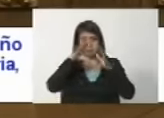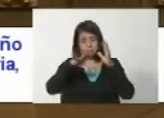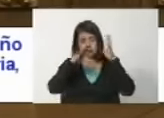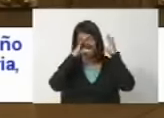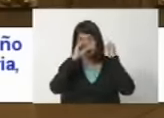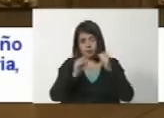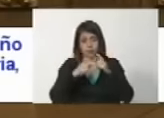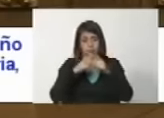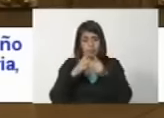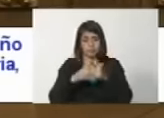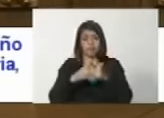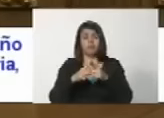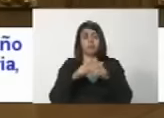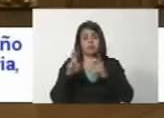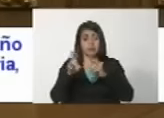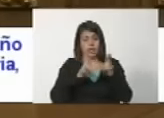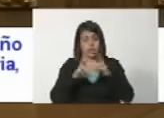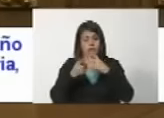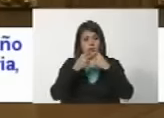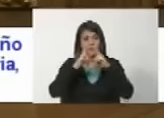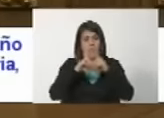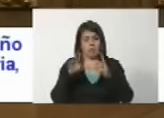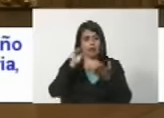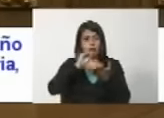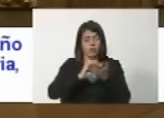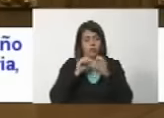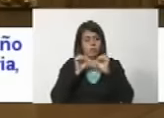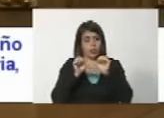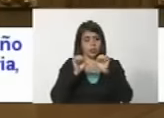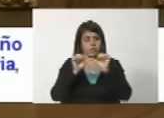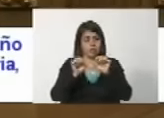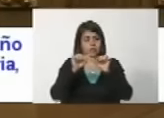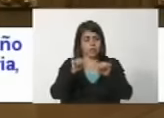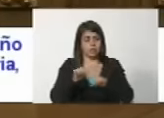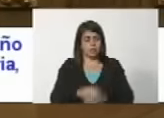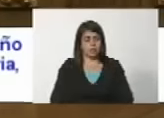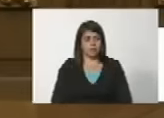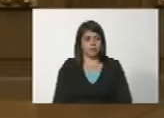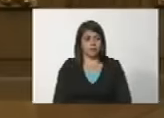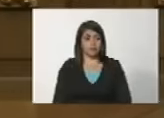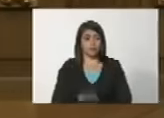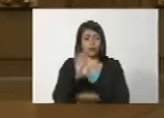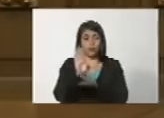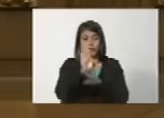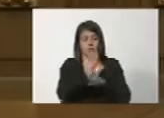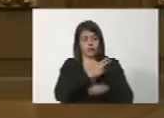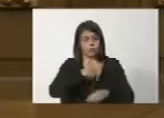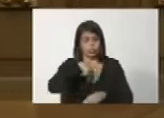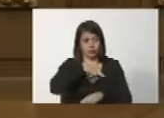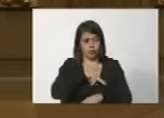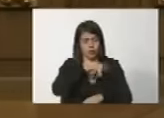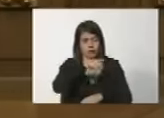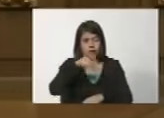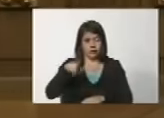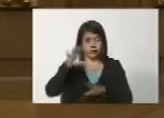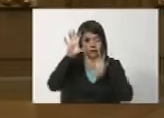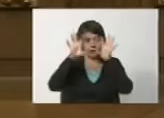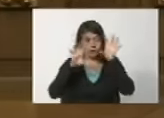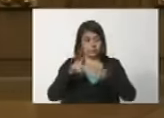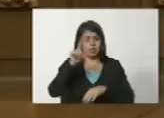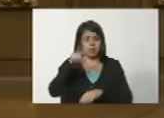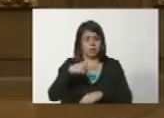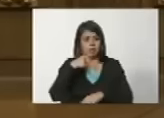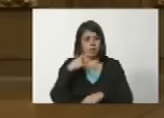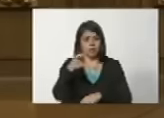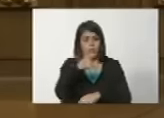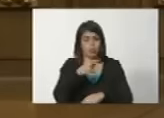de paz, sigue insistiendo en esa bandera de mantener no solo protegidos a nuestros connacionales en esas naciones, sino